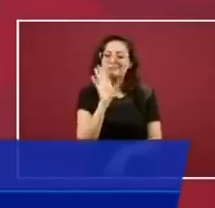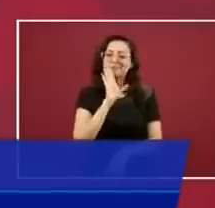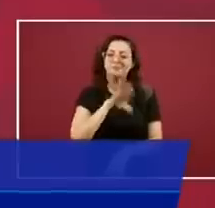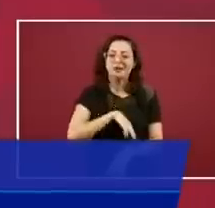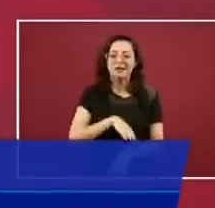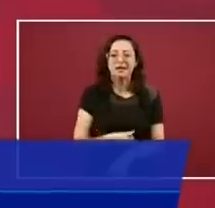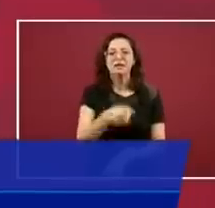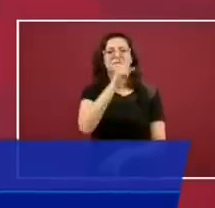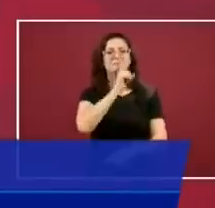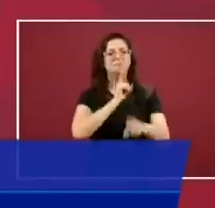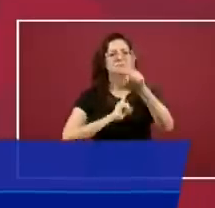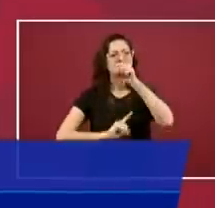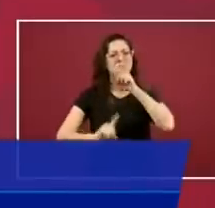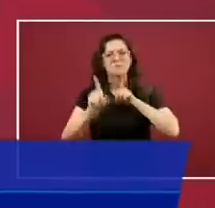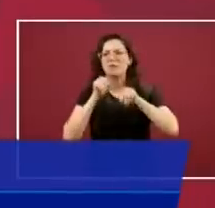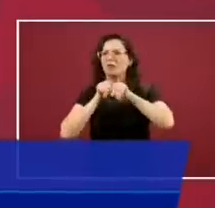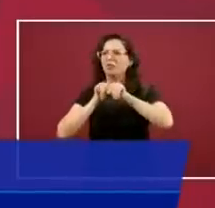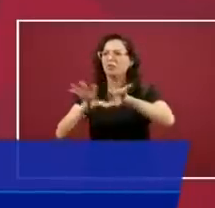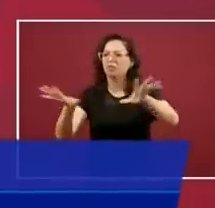mienten.